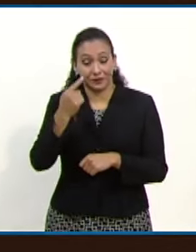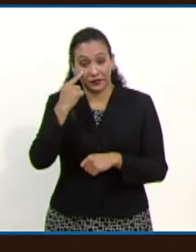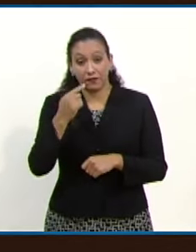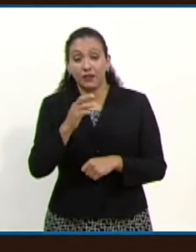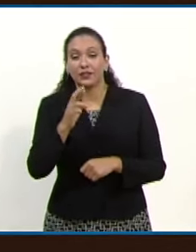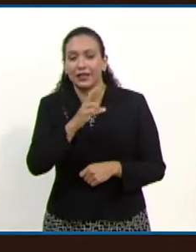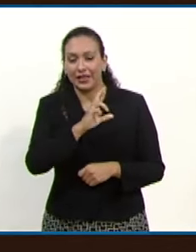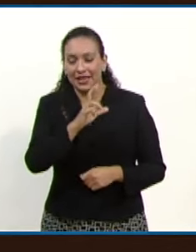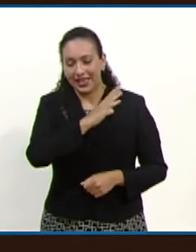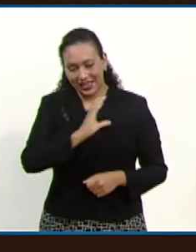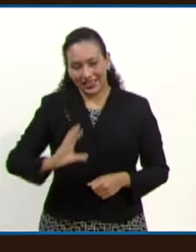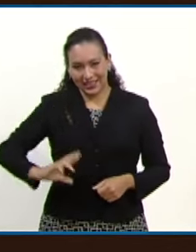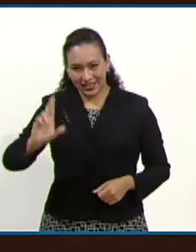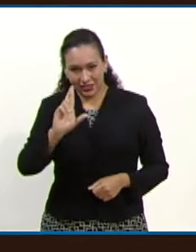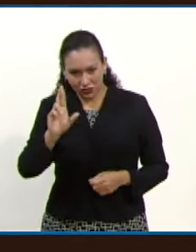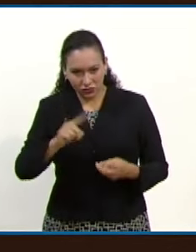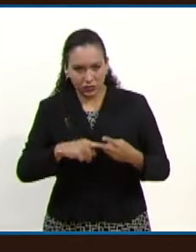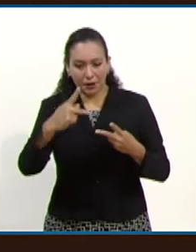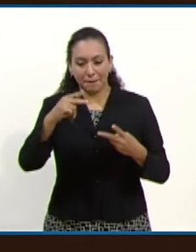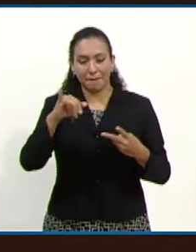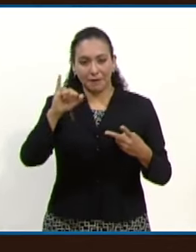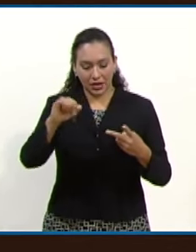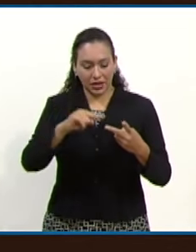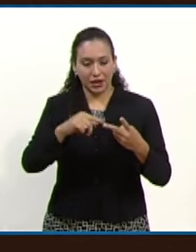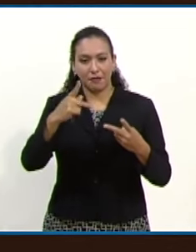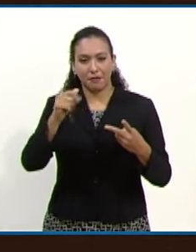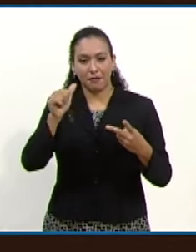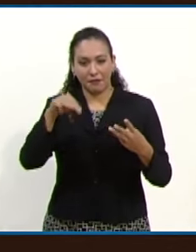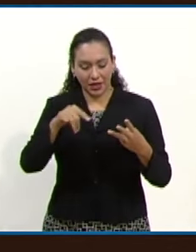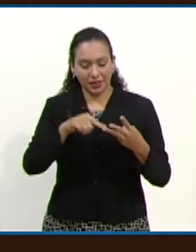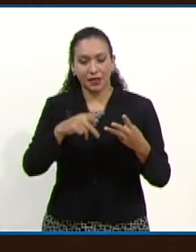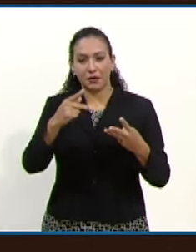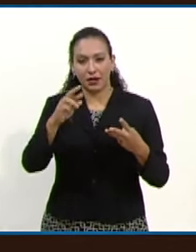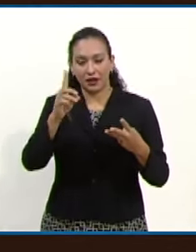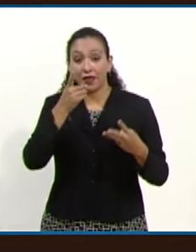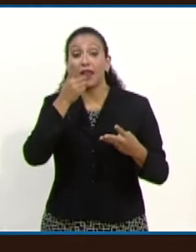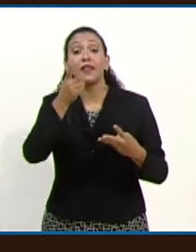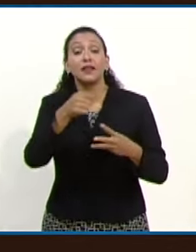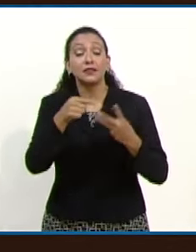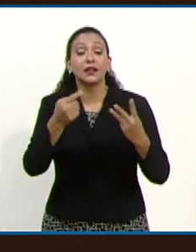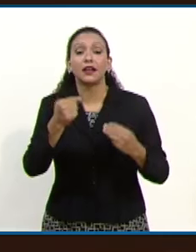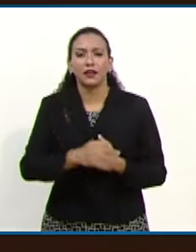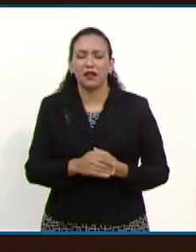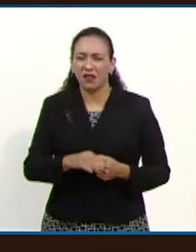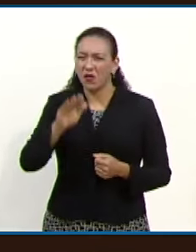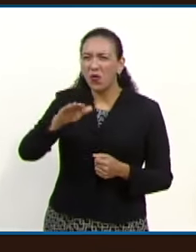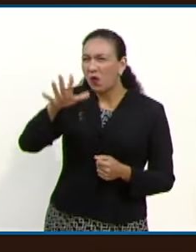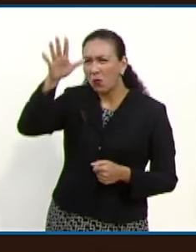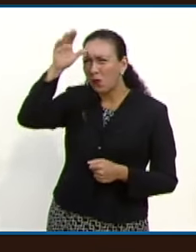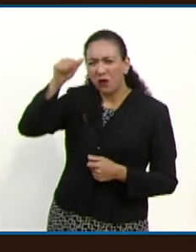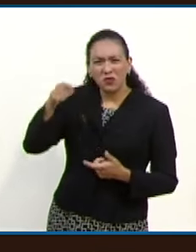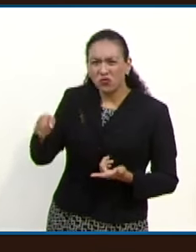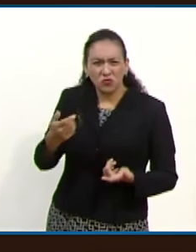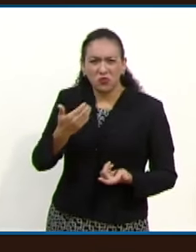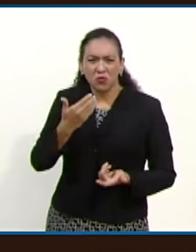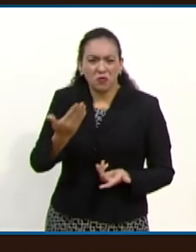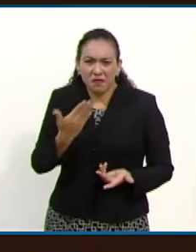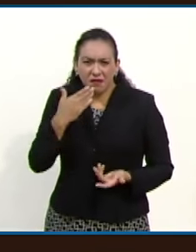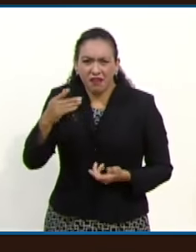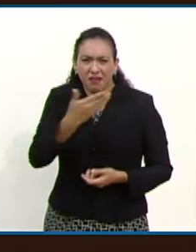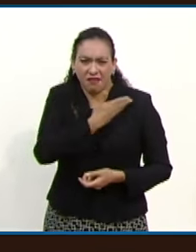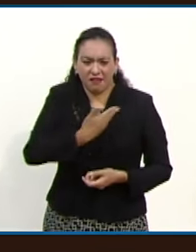así como los partidos PRI, PAN y PRD, en los que pedían la nulidad de la elección presidencial. La Sala determinó que